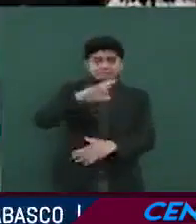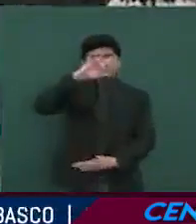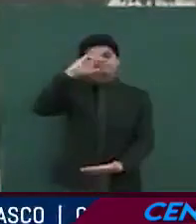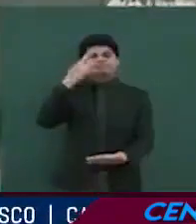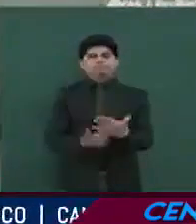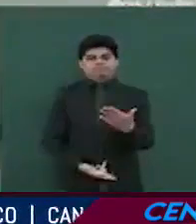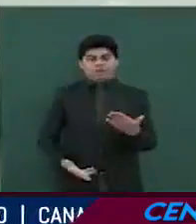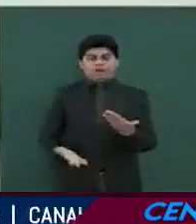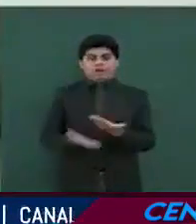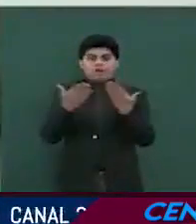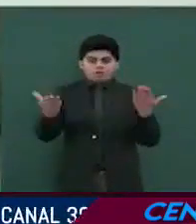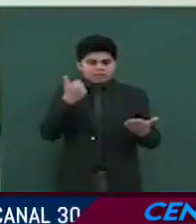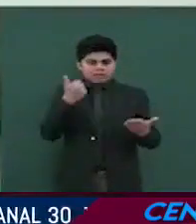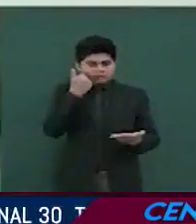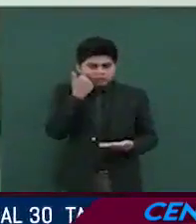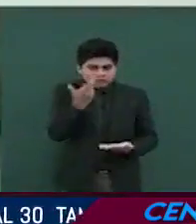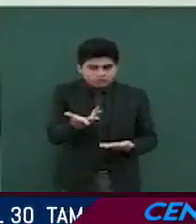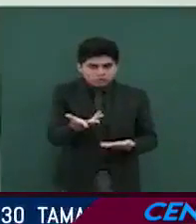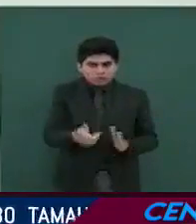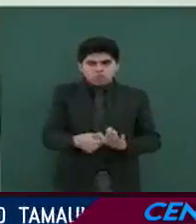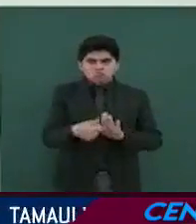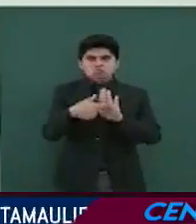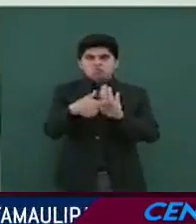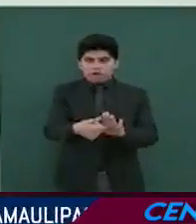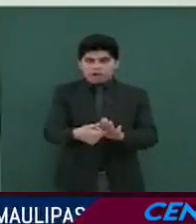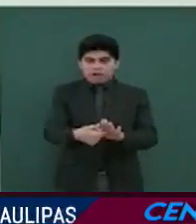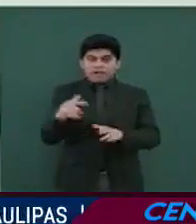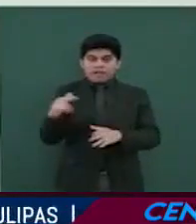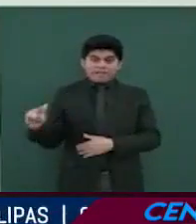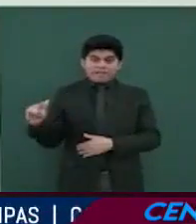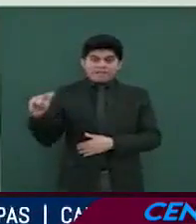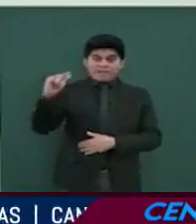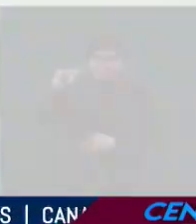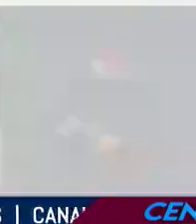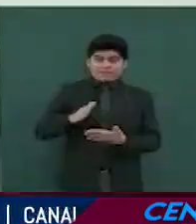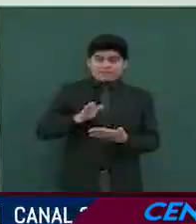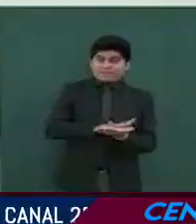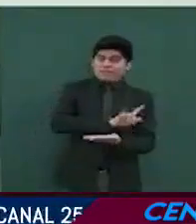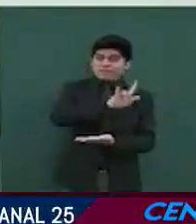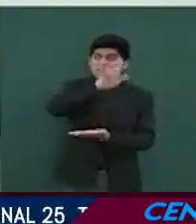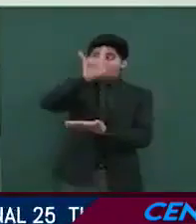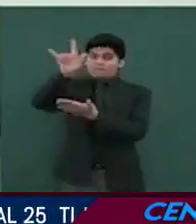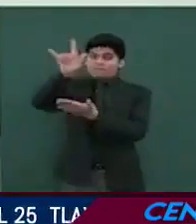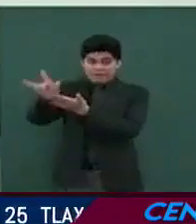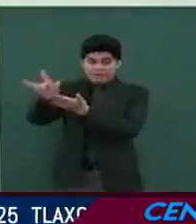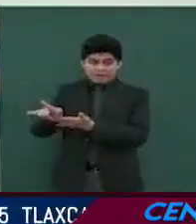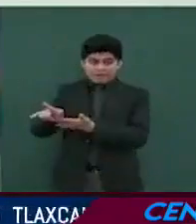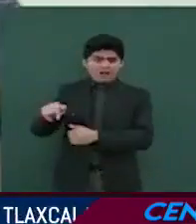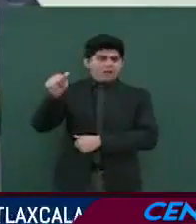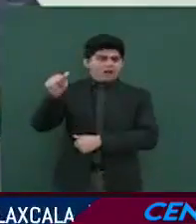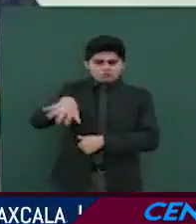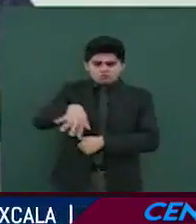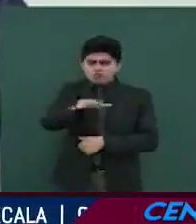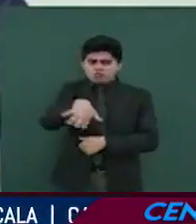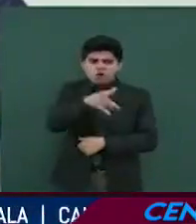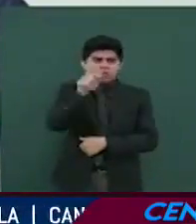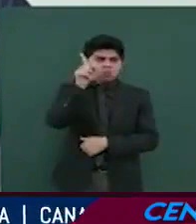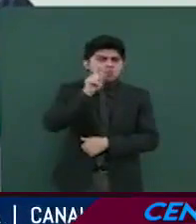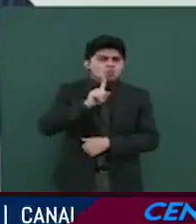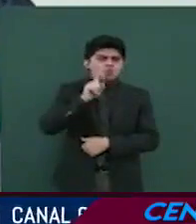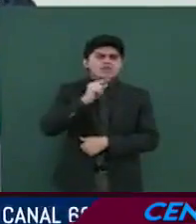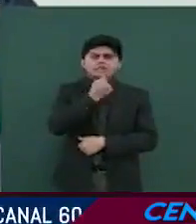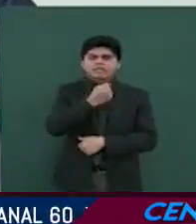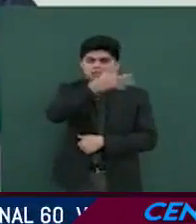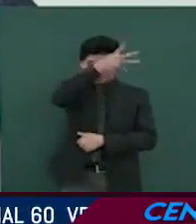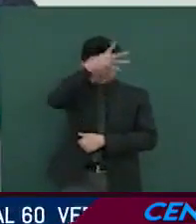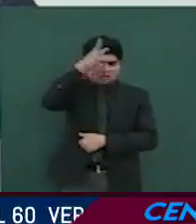aquí quiero hacer una propuesta. Que el avión presidencial se vaya a buscar al mayor número de mujeres y niñas